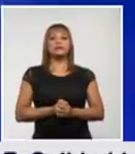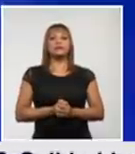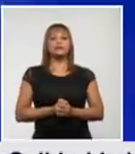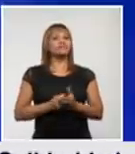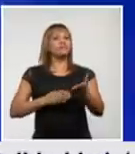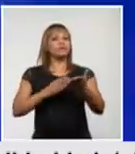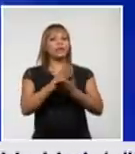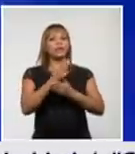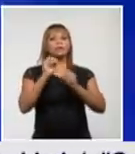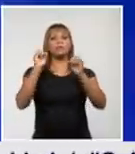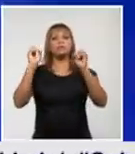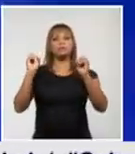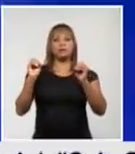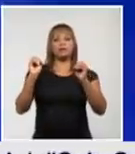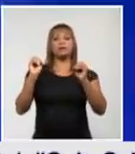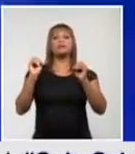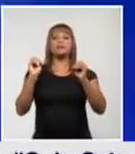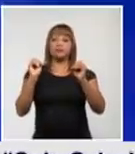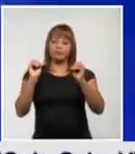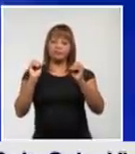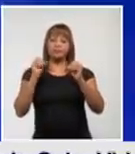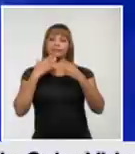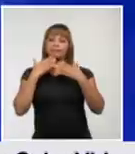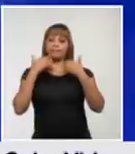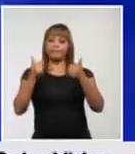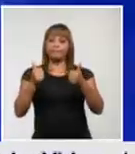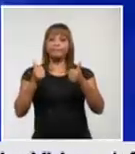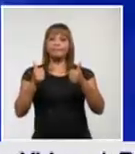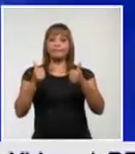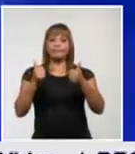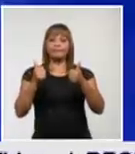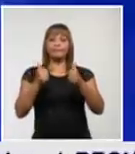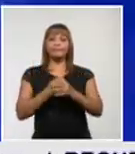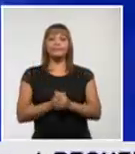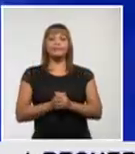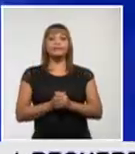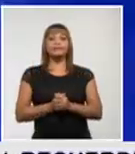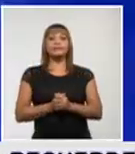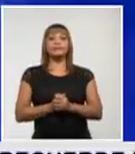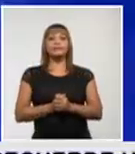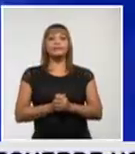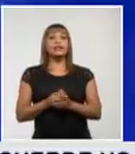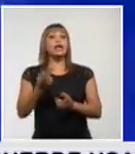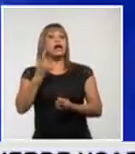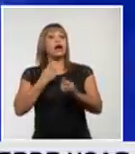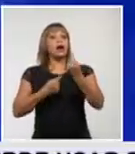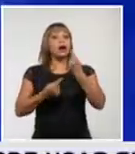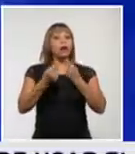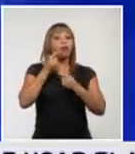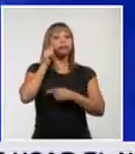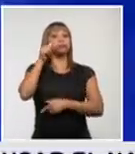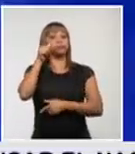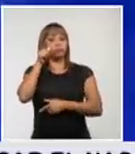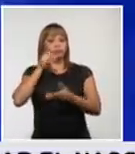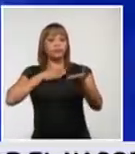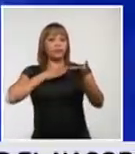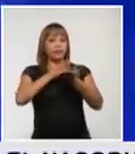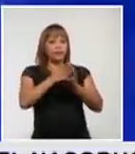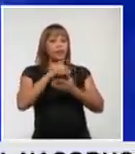mantenerse sin diagnóstico de casos, a pesar o aún con la vigilancia que todos los